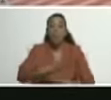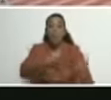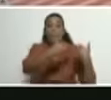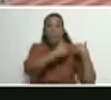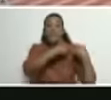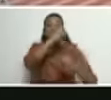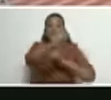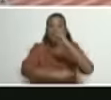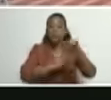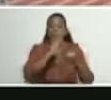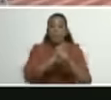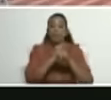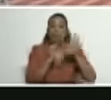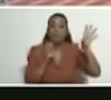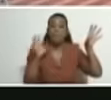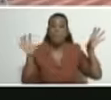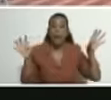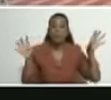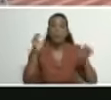internacionales entre ellos.